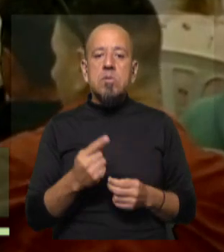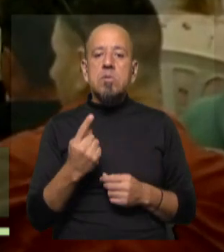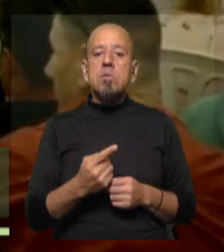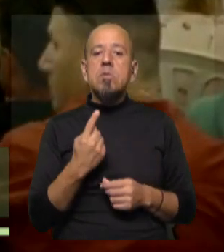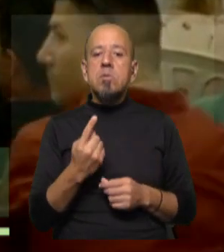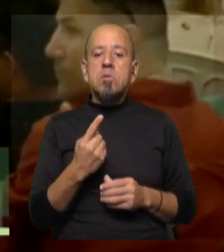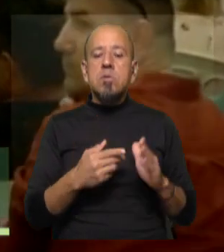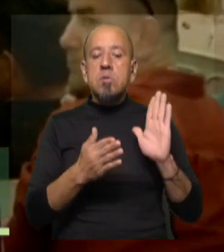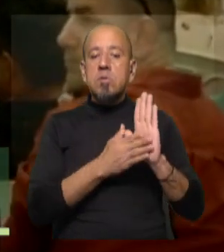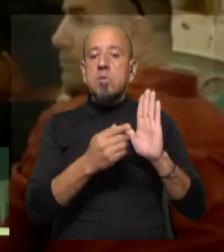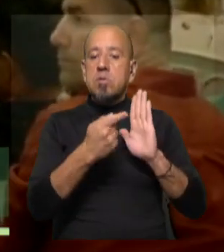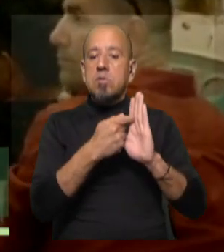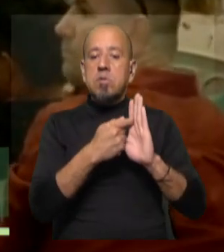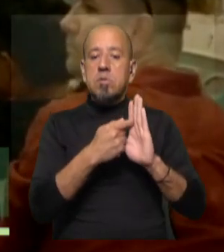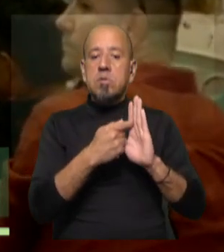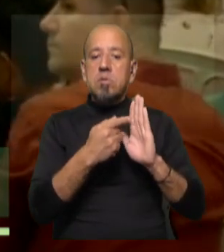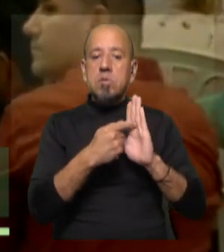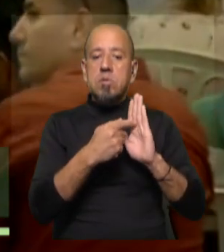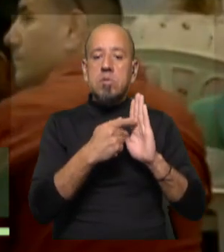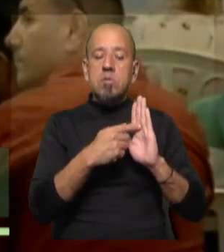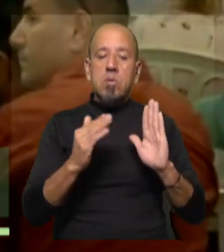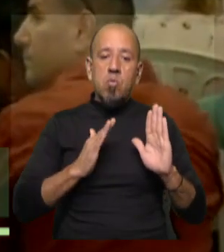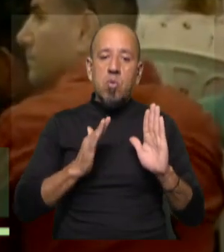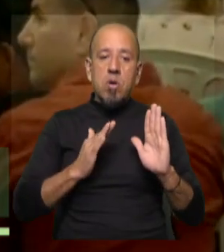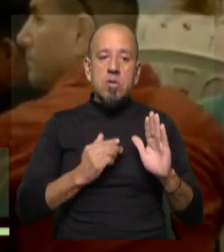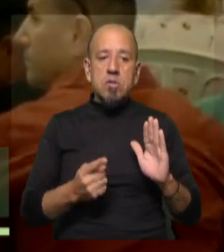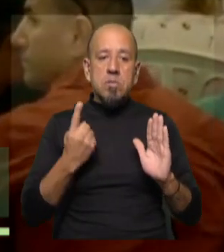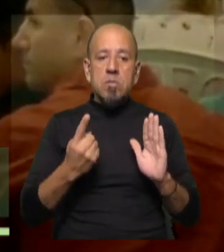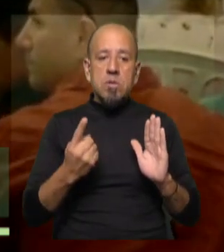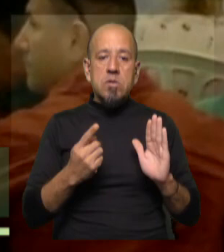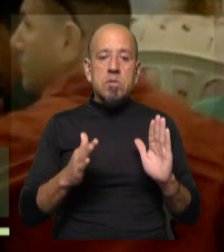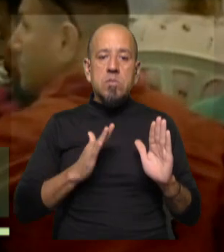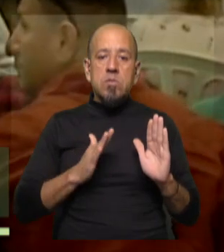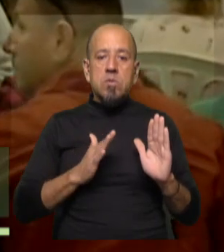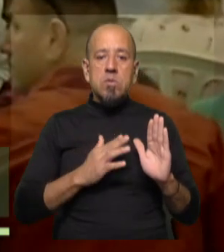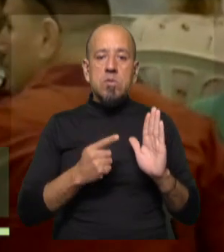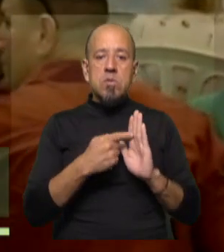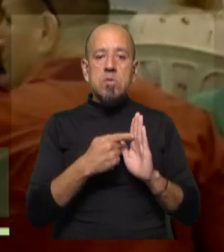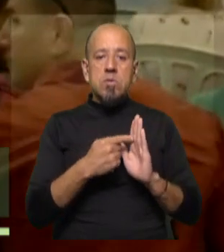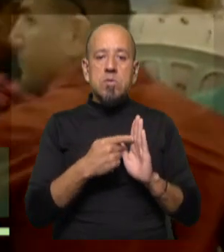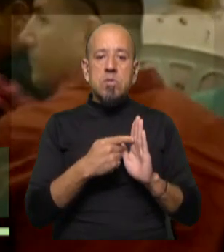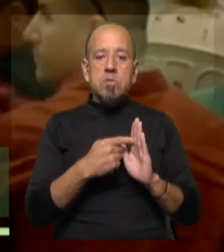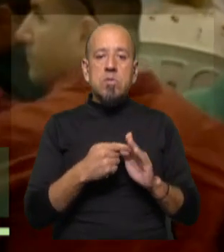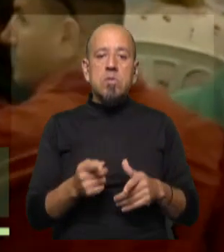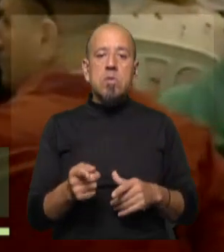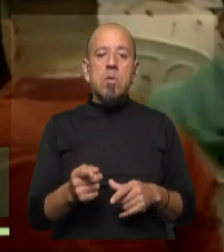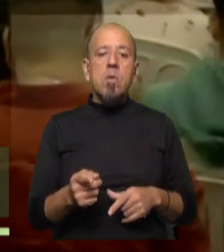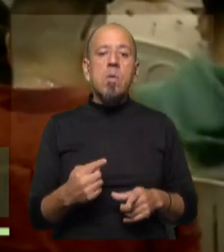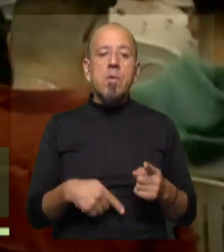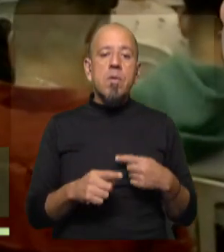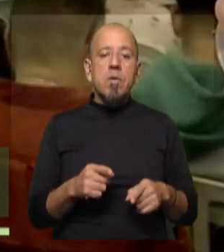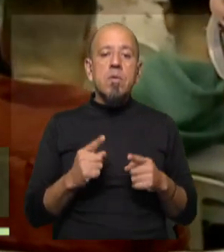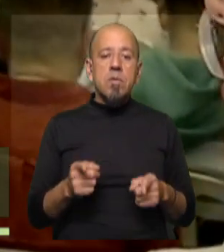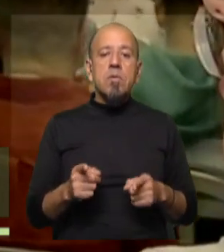voy a decir, es en la cuota en la que yo creo, la oportunidad, el asumir el lugar. Y ese va a